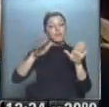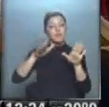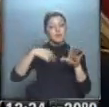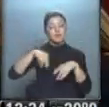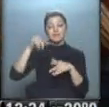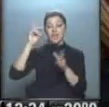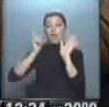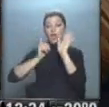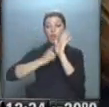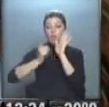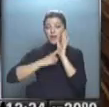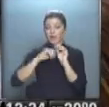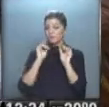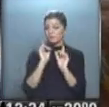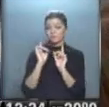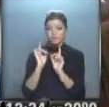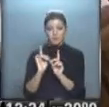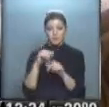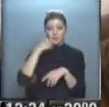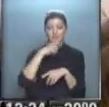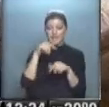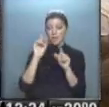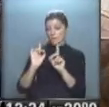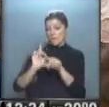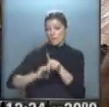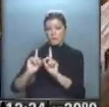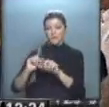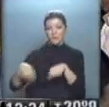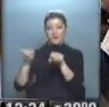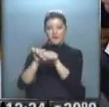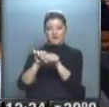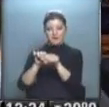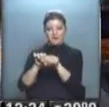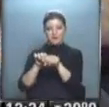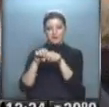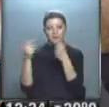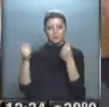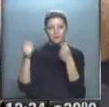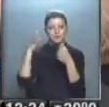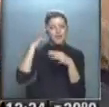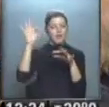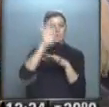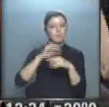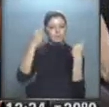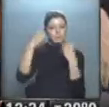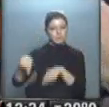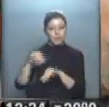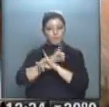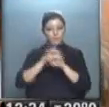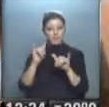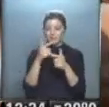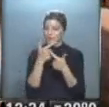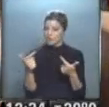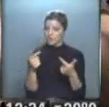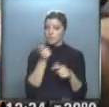mismo dueño que maneja el cable, con lo cual no hay ningún tipo de diversidad informativa. En